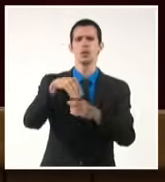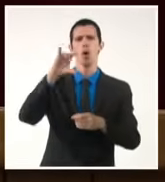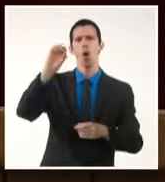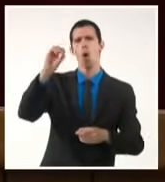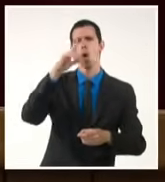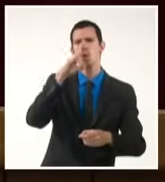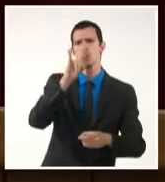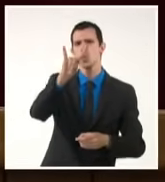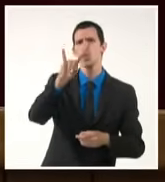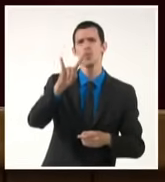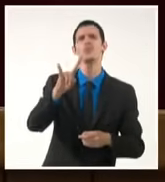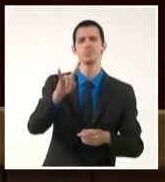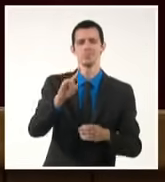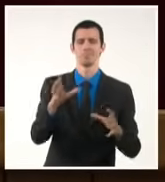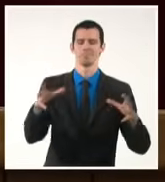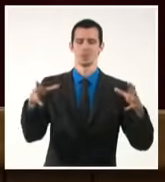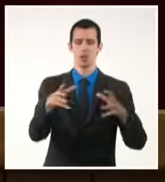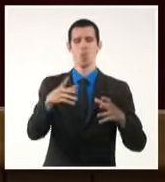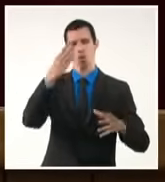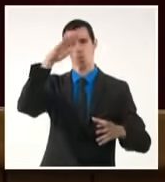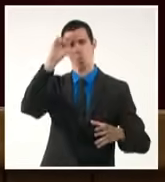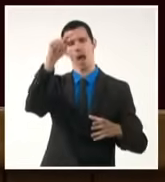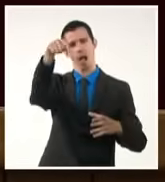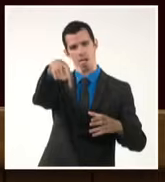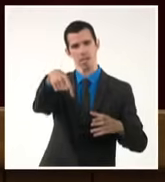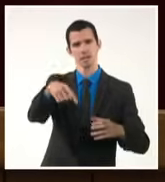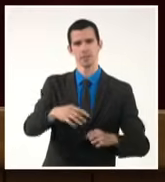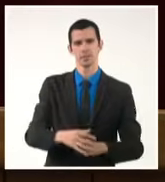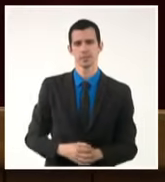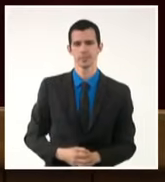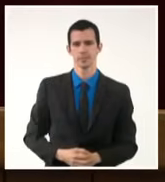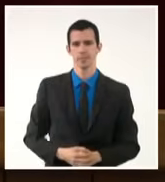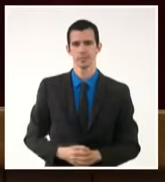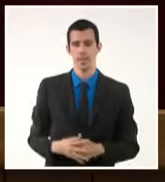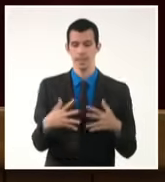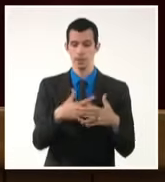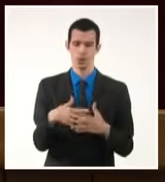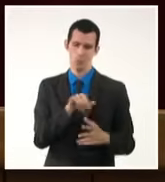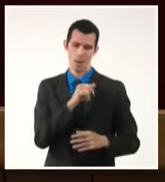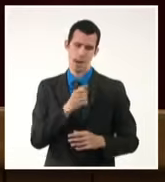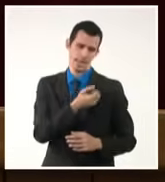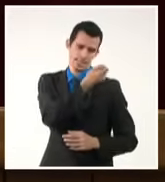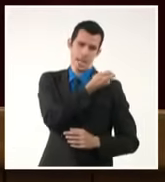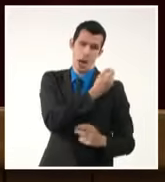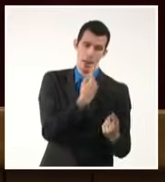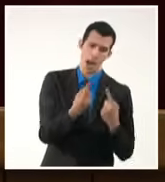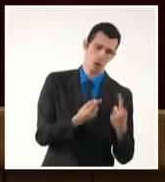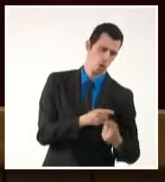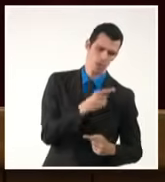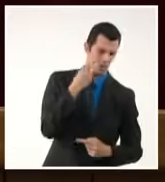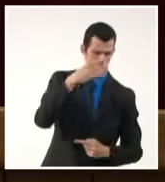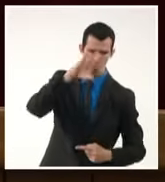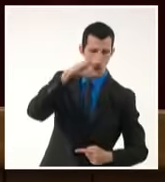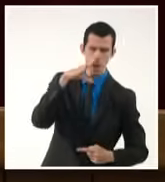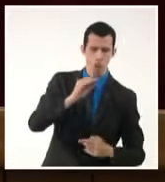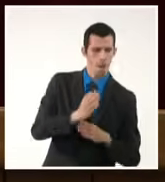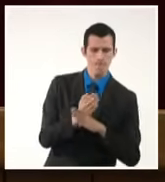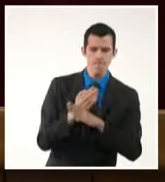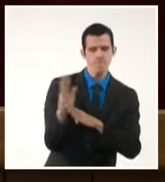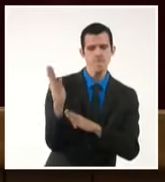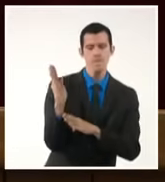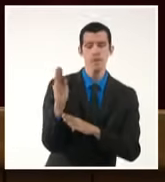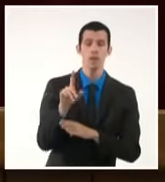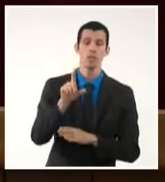la Organización de Naciones Unidas. Resultó también una gran satisfacción la elección de Cuba con amplísima